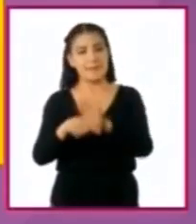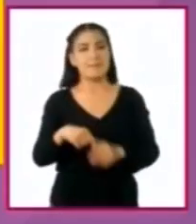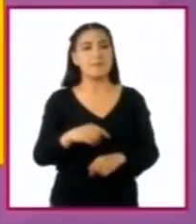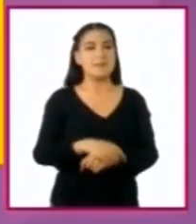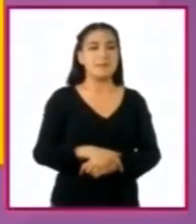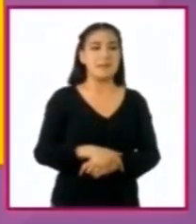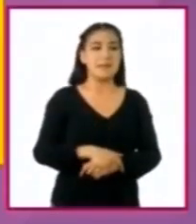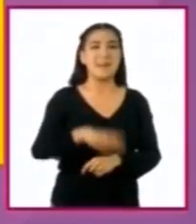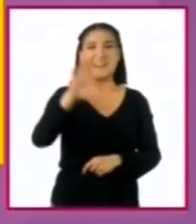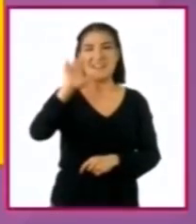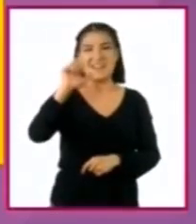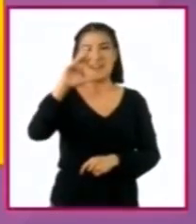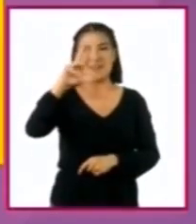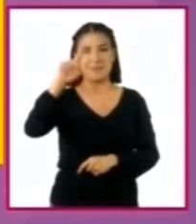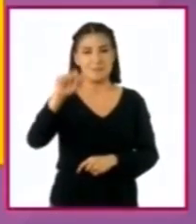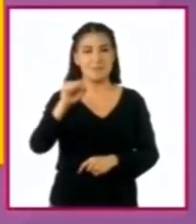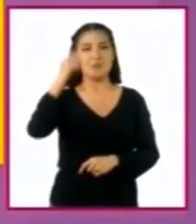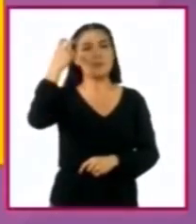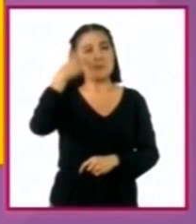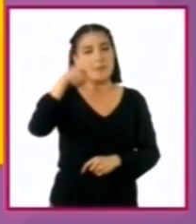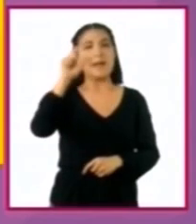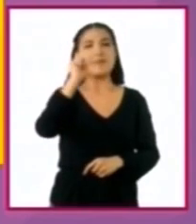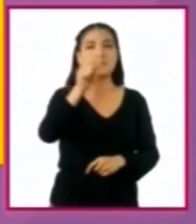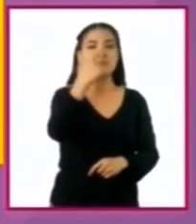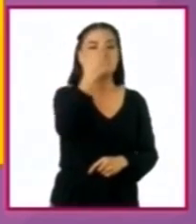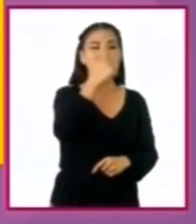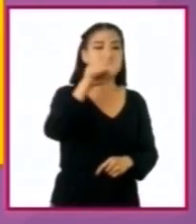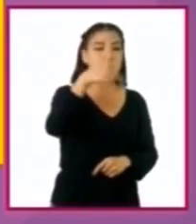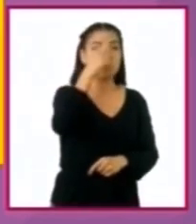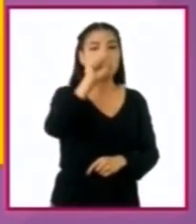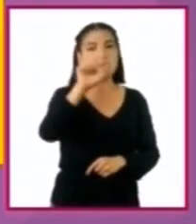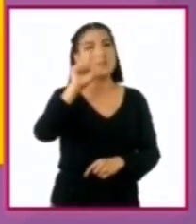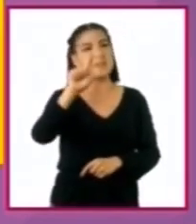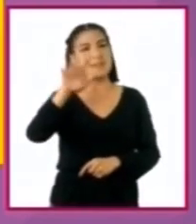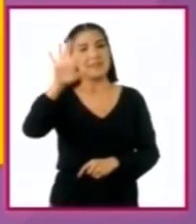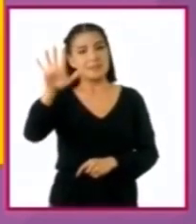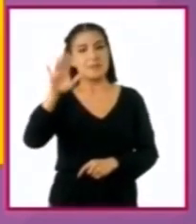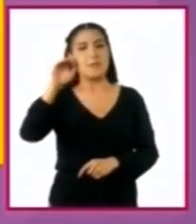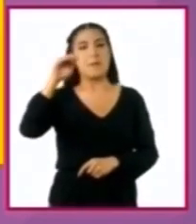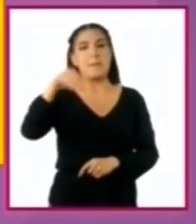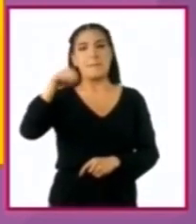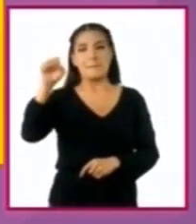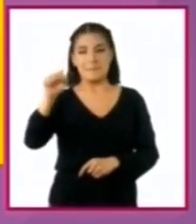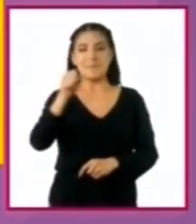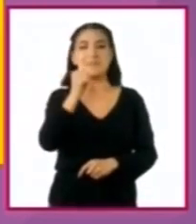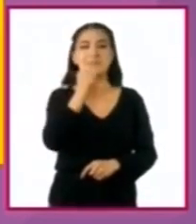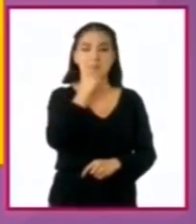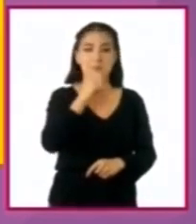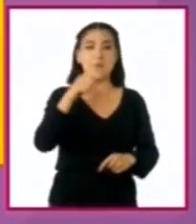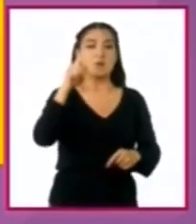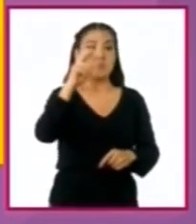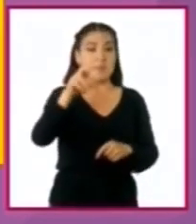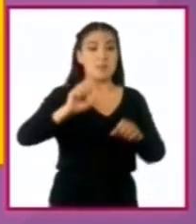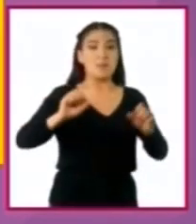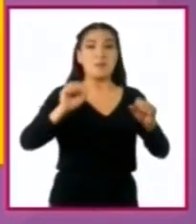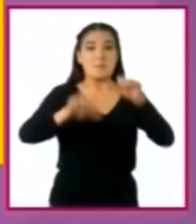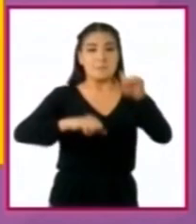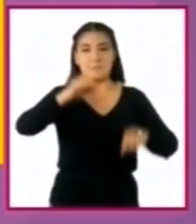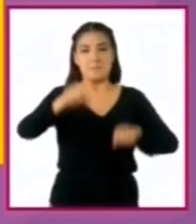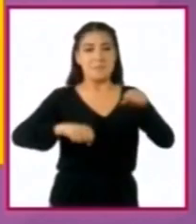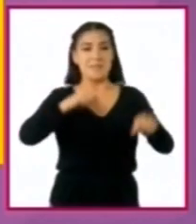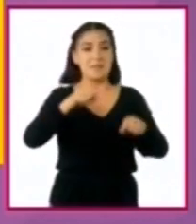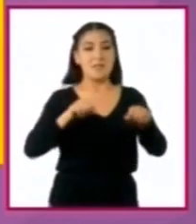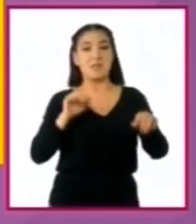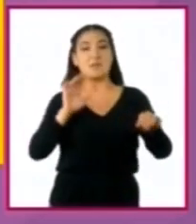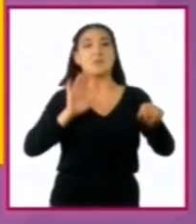Carlos viaja a 12.75 metros sobre segundo en su bicicleta. Aplica el freno y tarda en